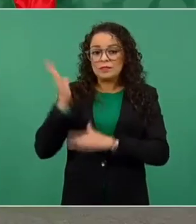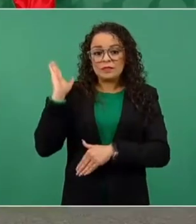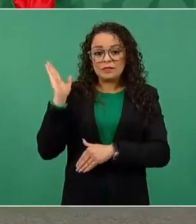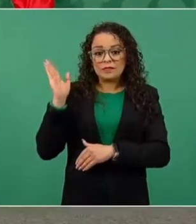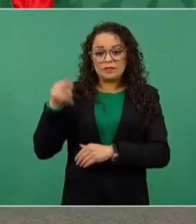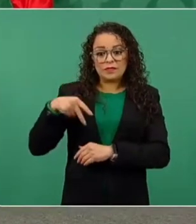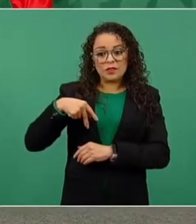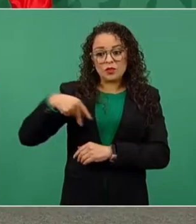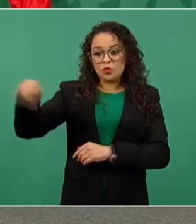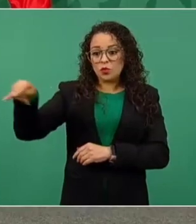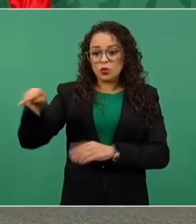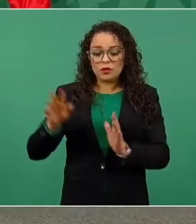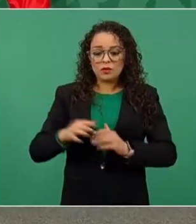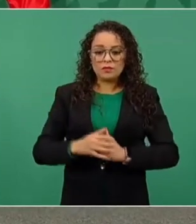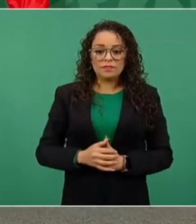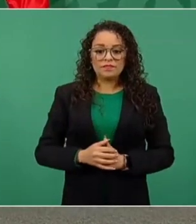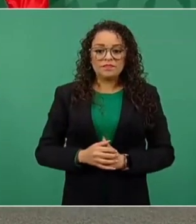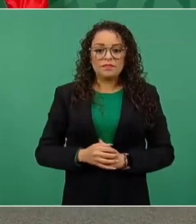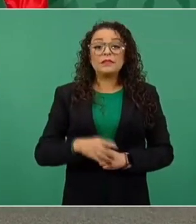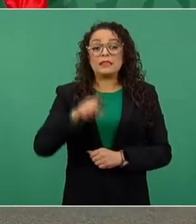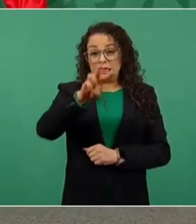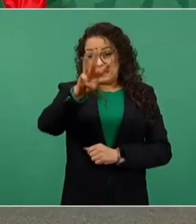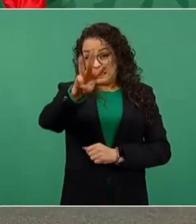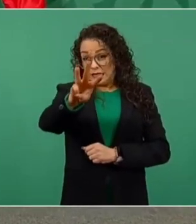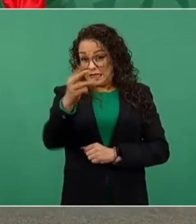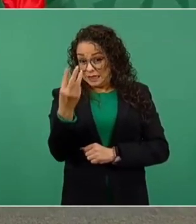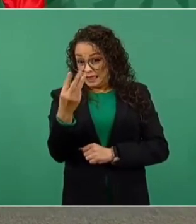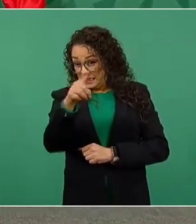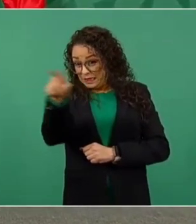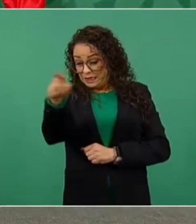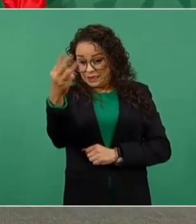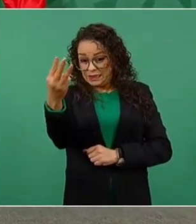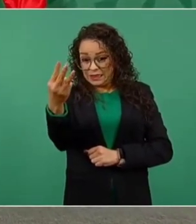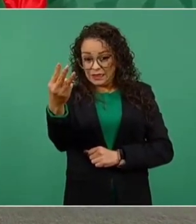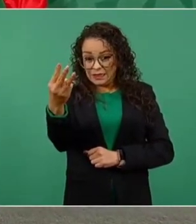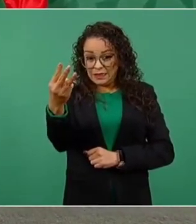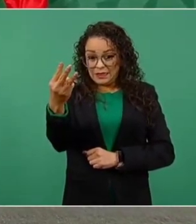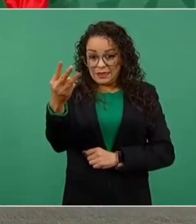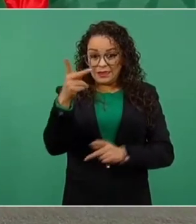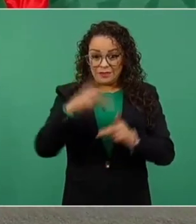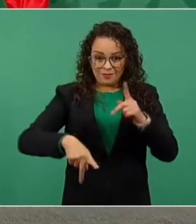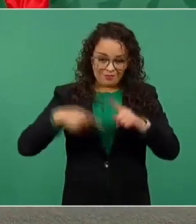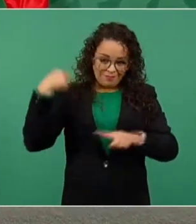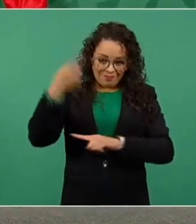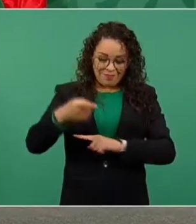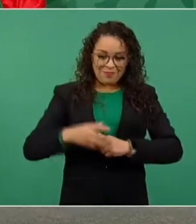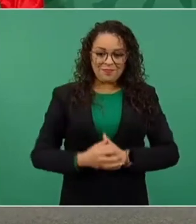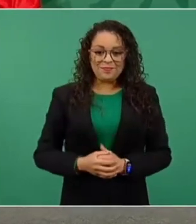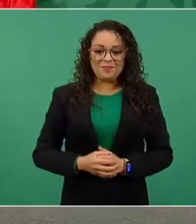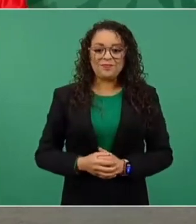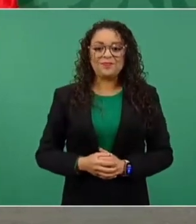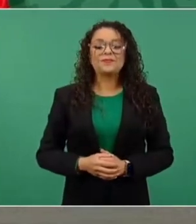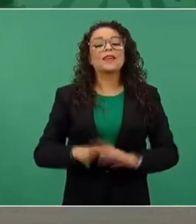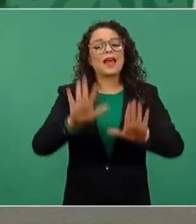Los tres, ¿sí? Los tres. Y mira,